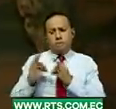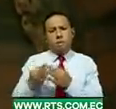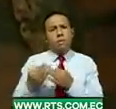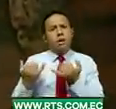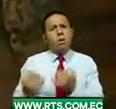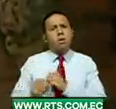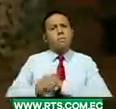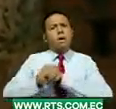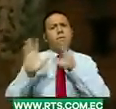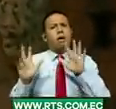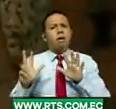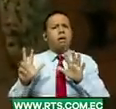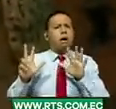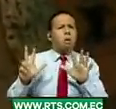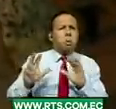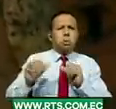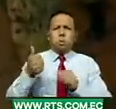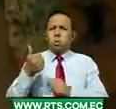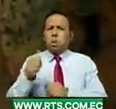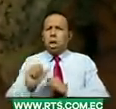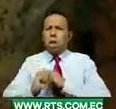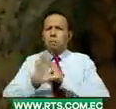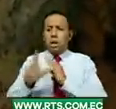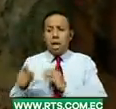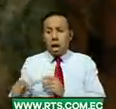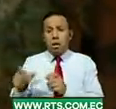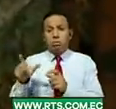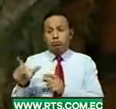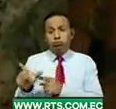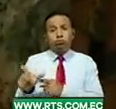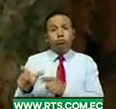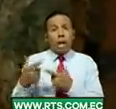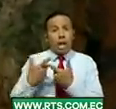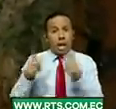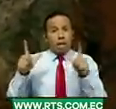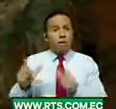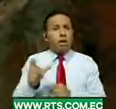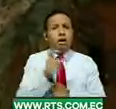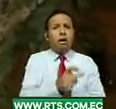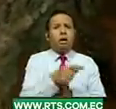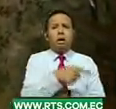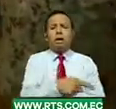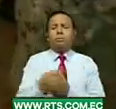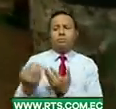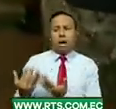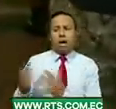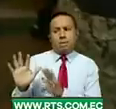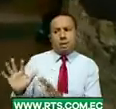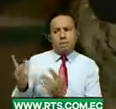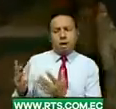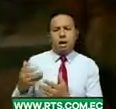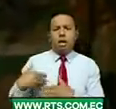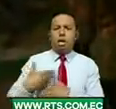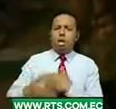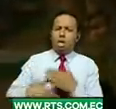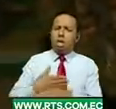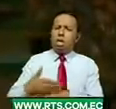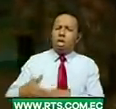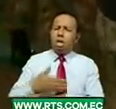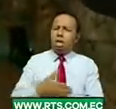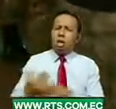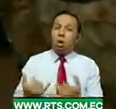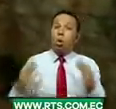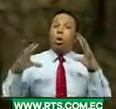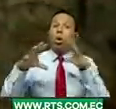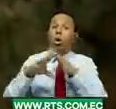de la mañana que se ejecute la boleta de excarcelación. Y así los reciben y otros están por salir. Hay muchos ciudadanos que esperan